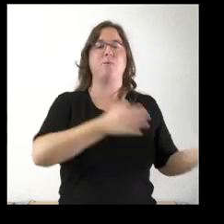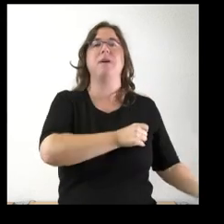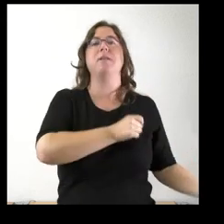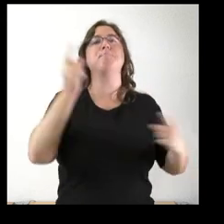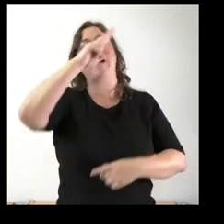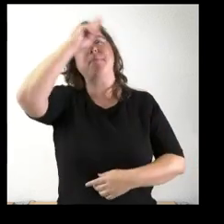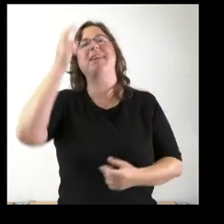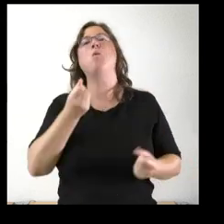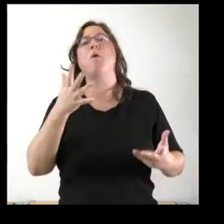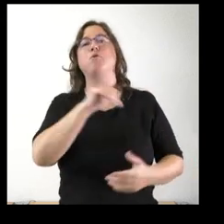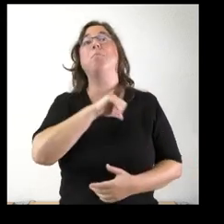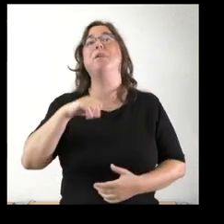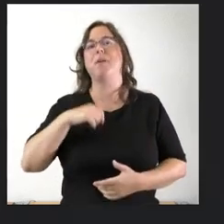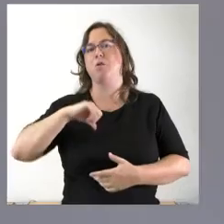año.